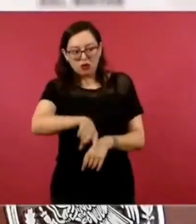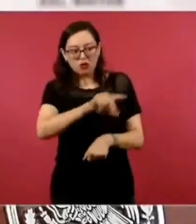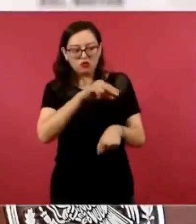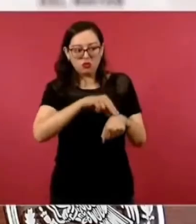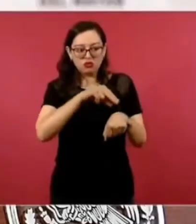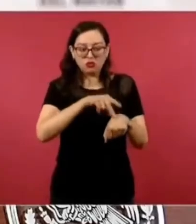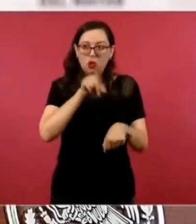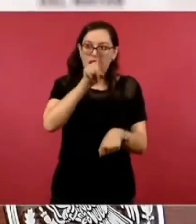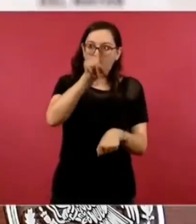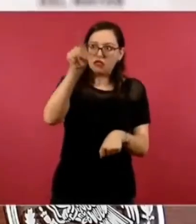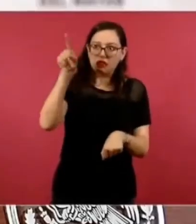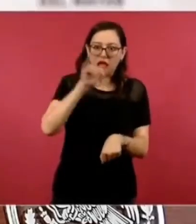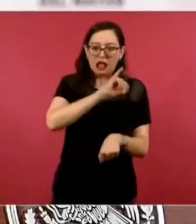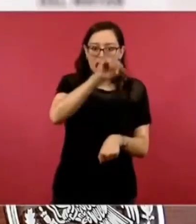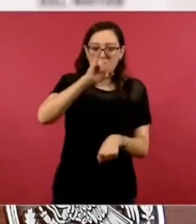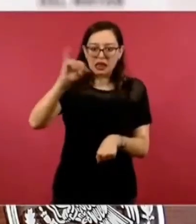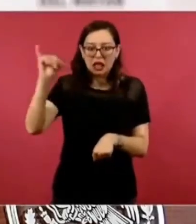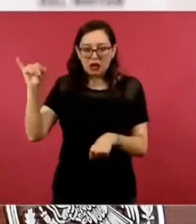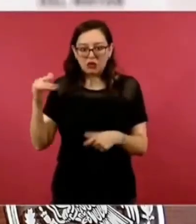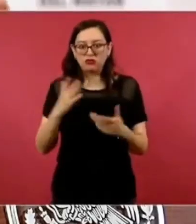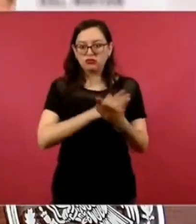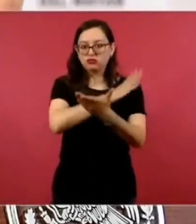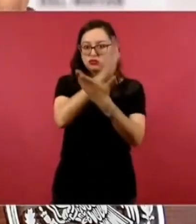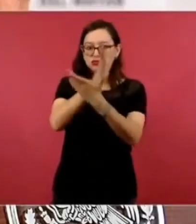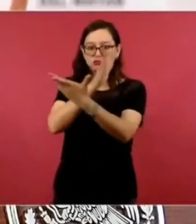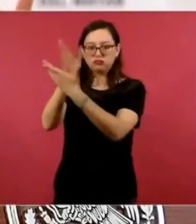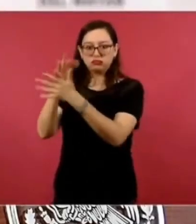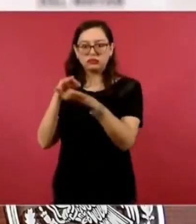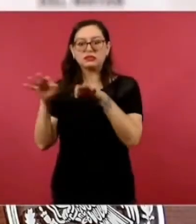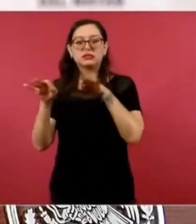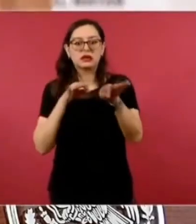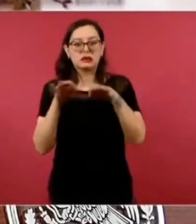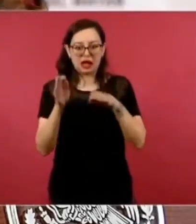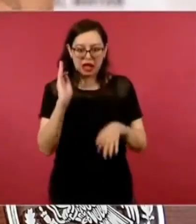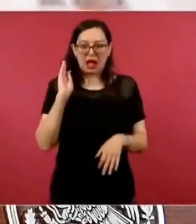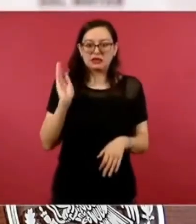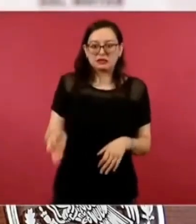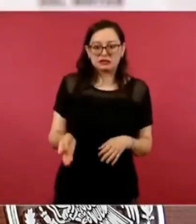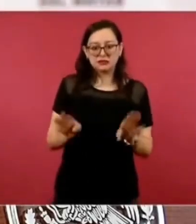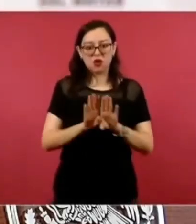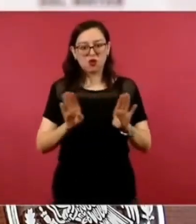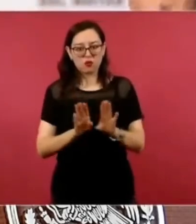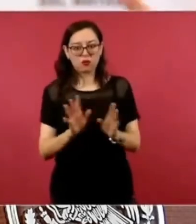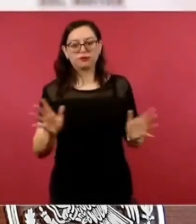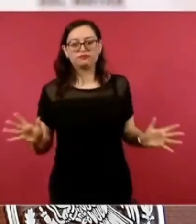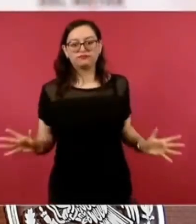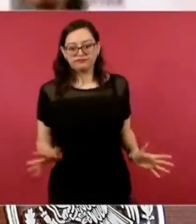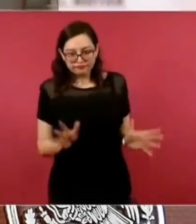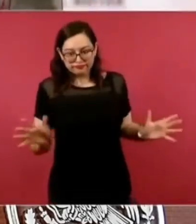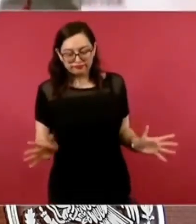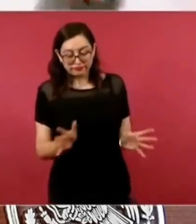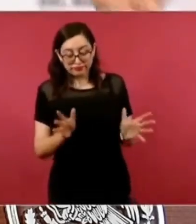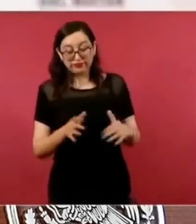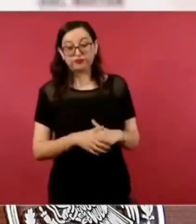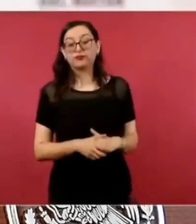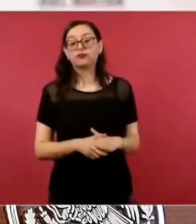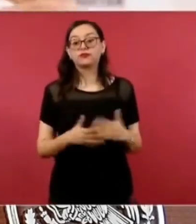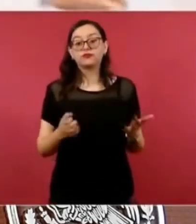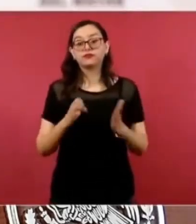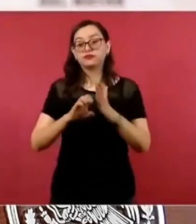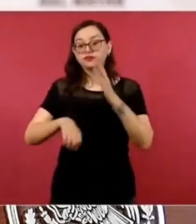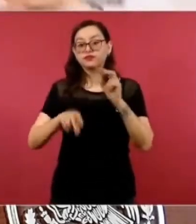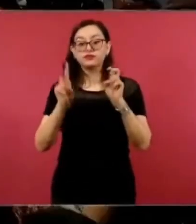para algunos médicos. En el caso de especialistas, de las especialidades troncales, de